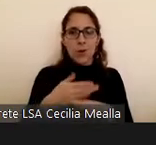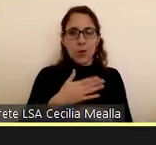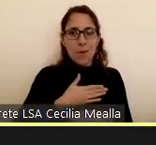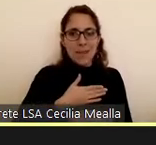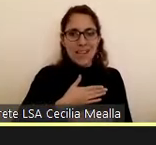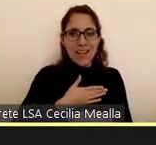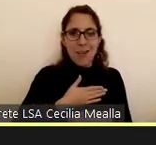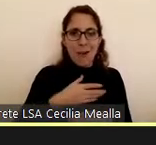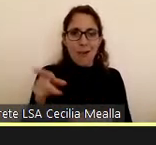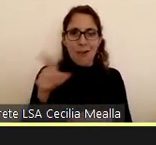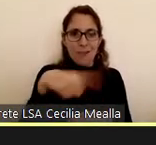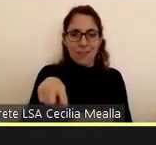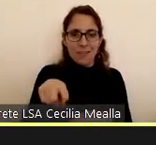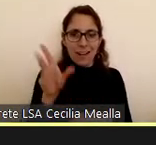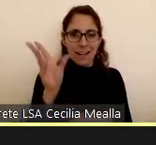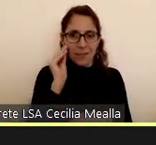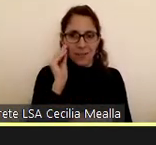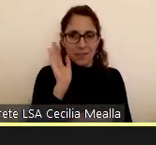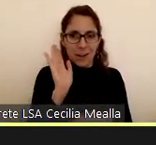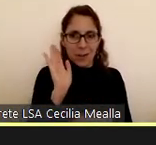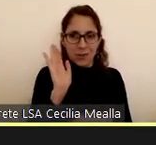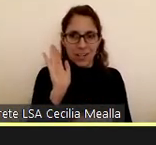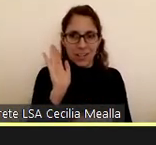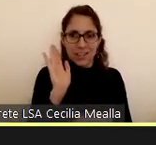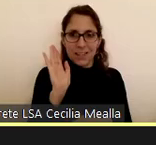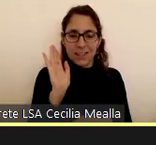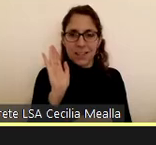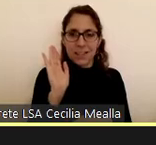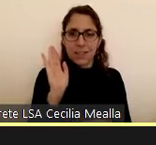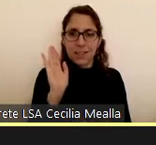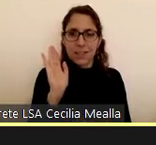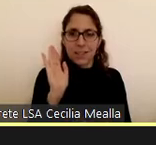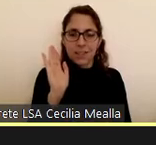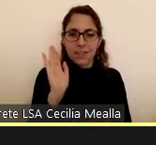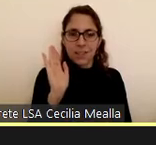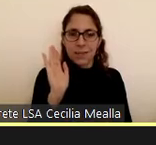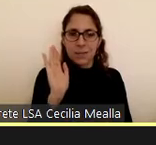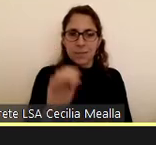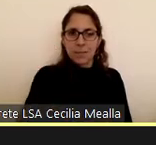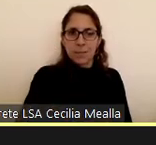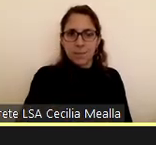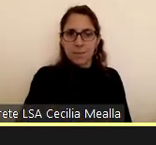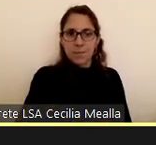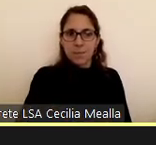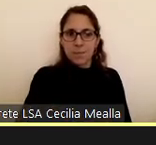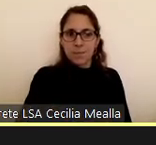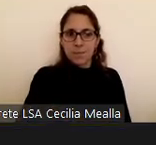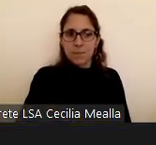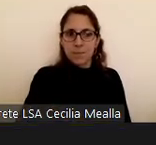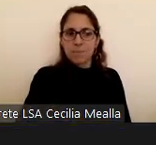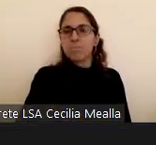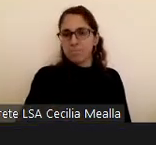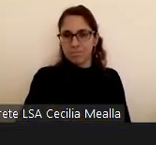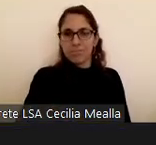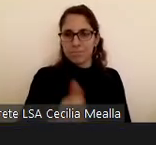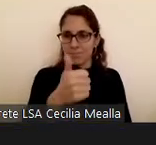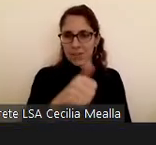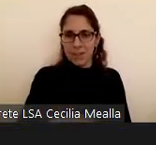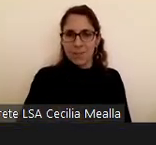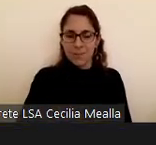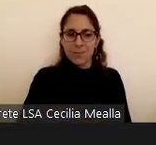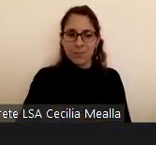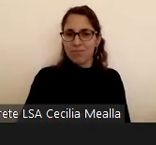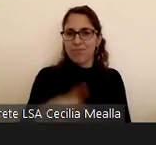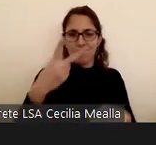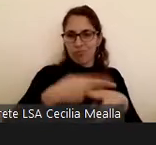¿Me cortó a mí o no escuchan? No, parece que se cortó. Se